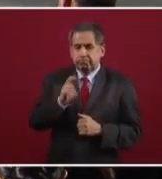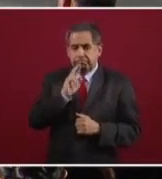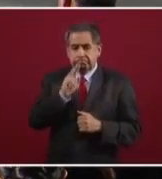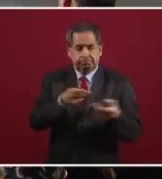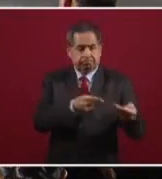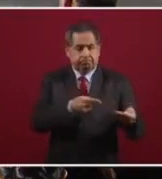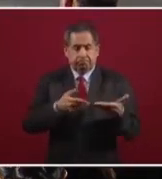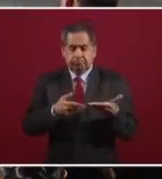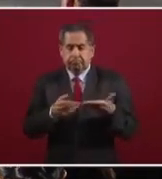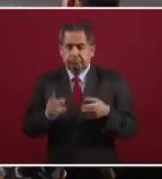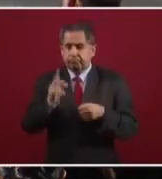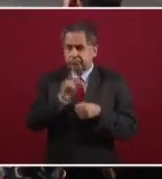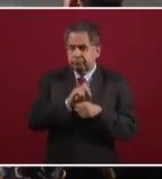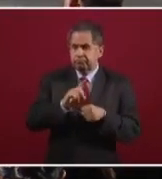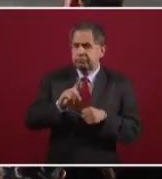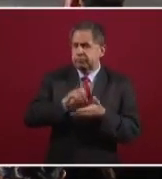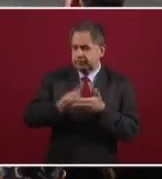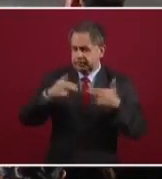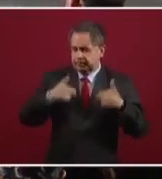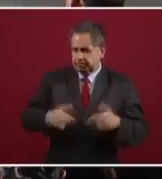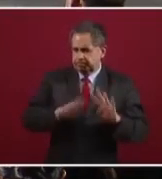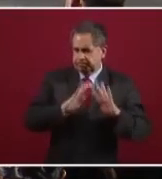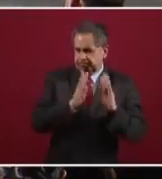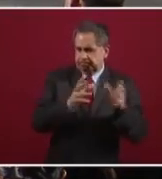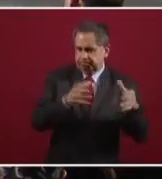reporte reciente del Consejo de Derechos Humanos,